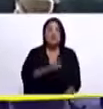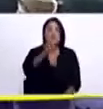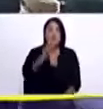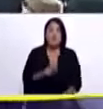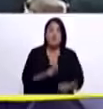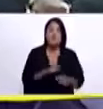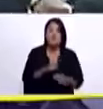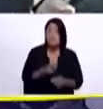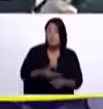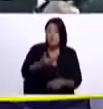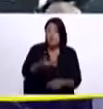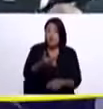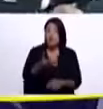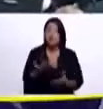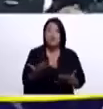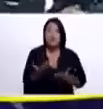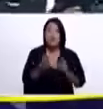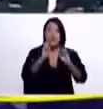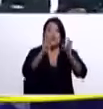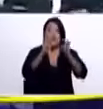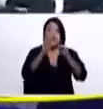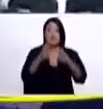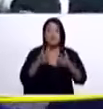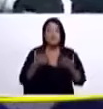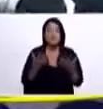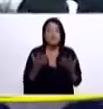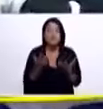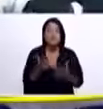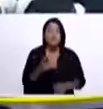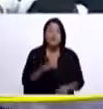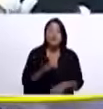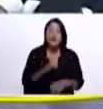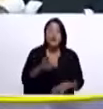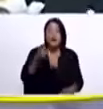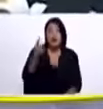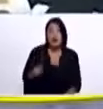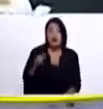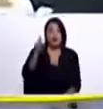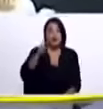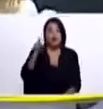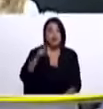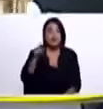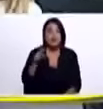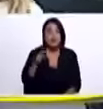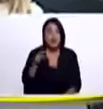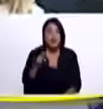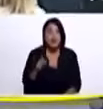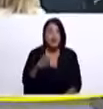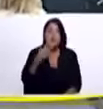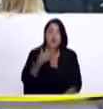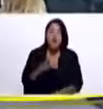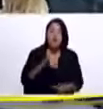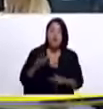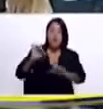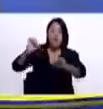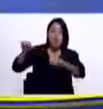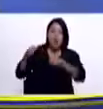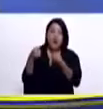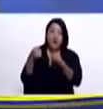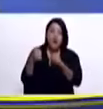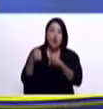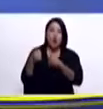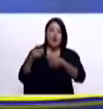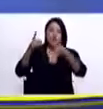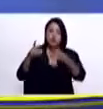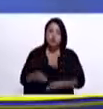importante, trascendente, porque señala la necesidad de que se levanten todas las sanciones en